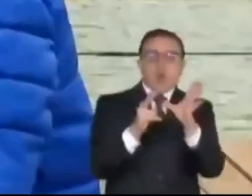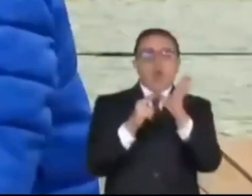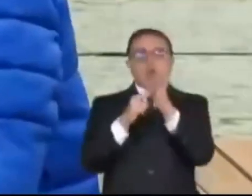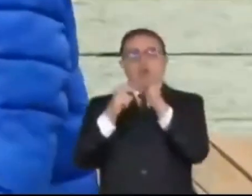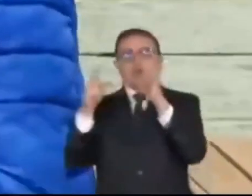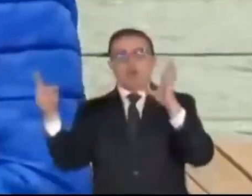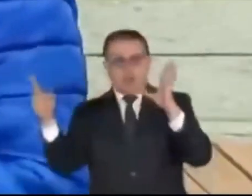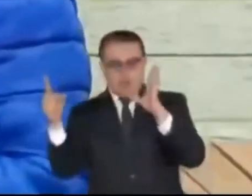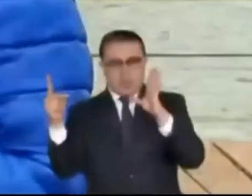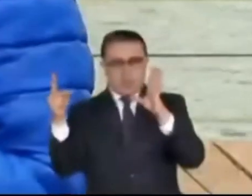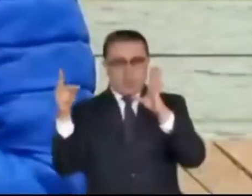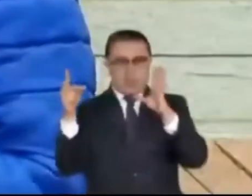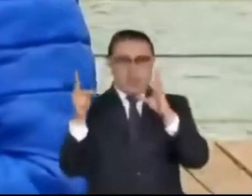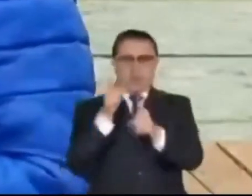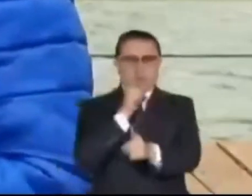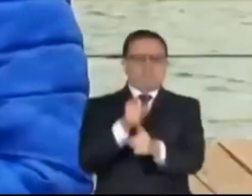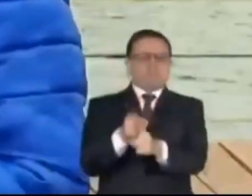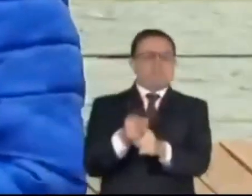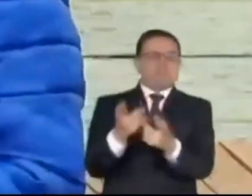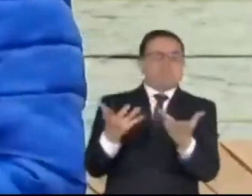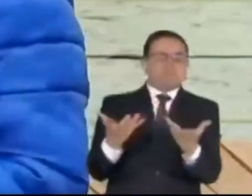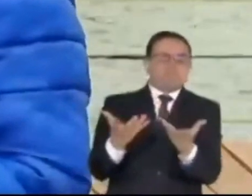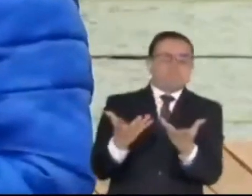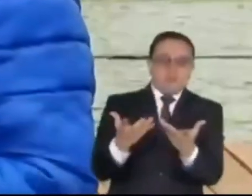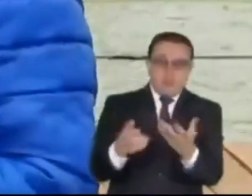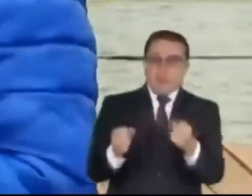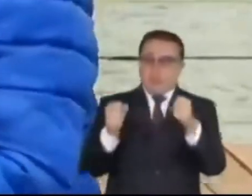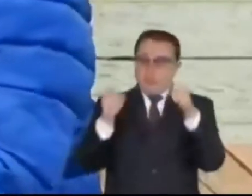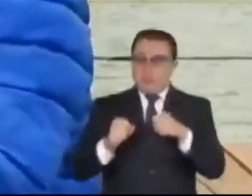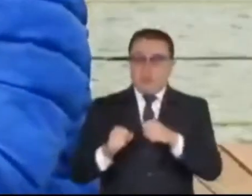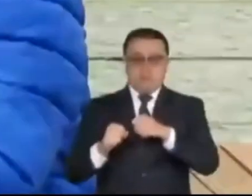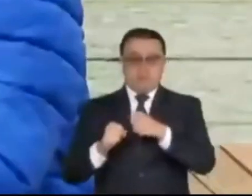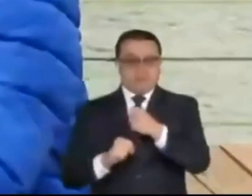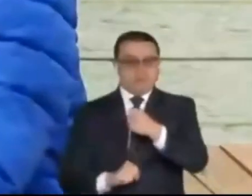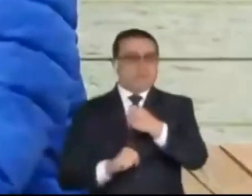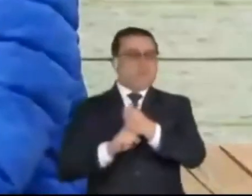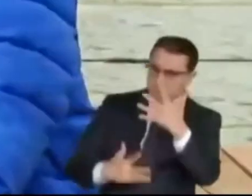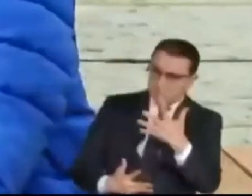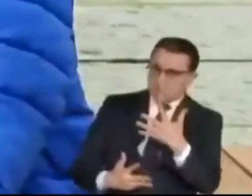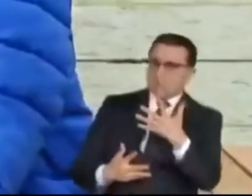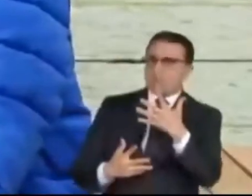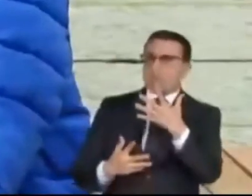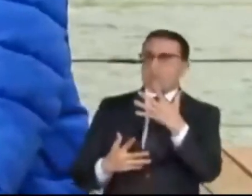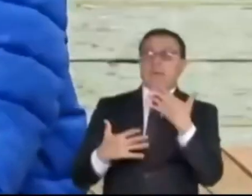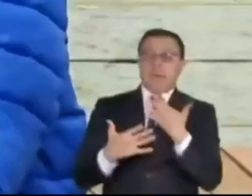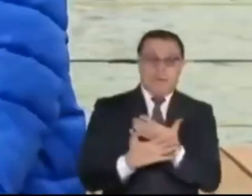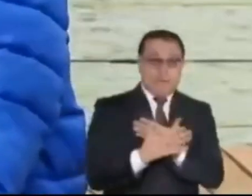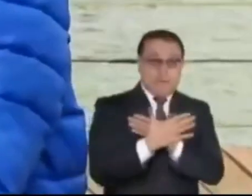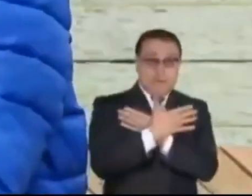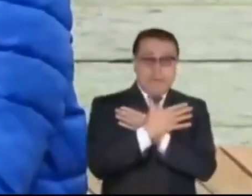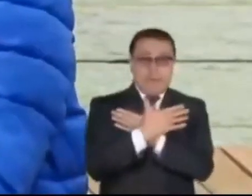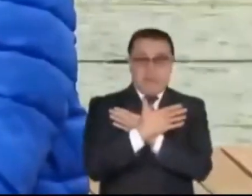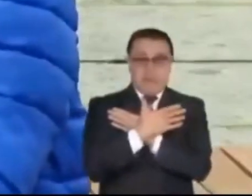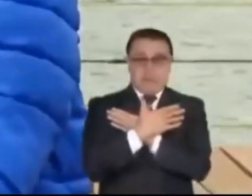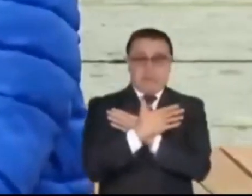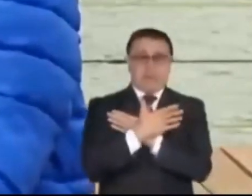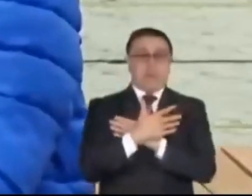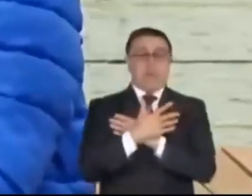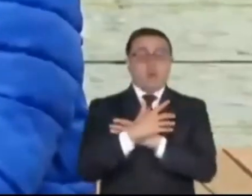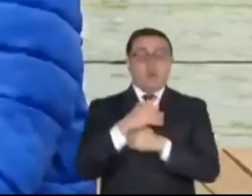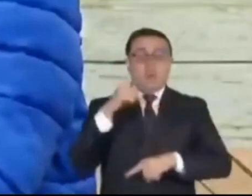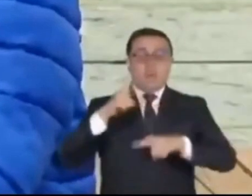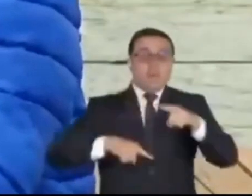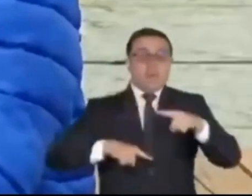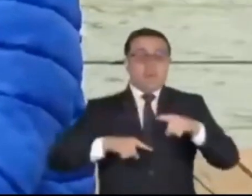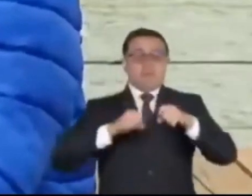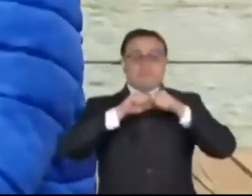técnico para sustentar las razones por las cuales la Corporación Autónoma Regional no podía